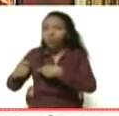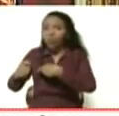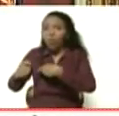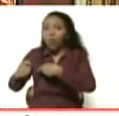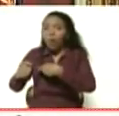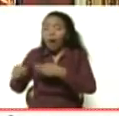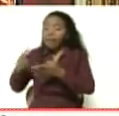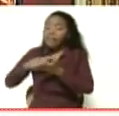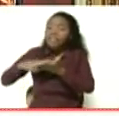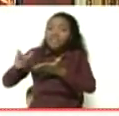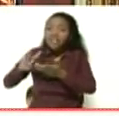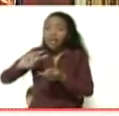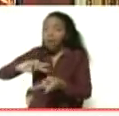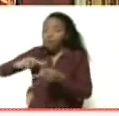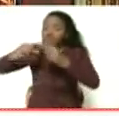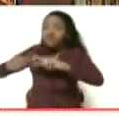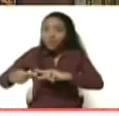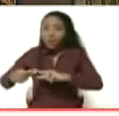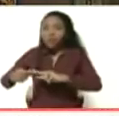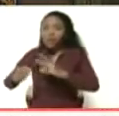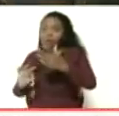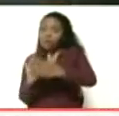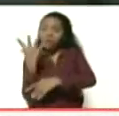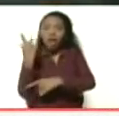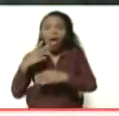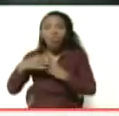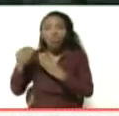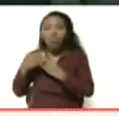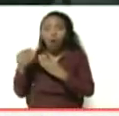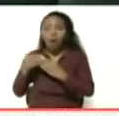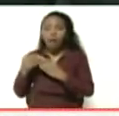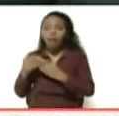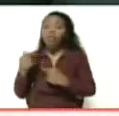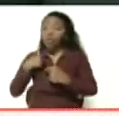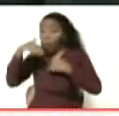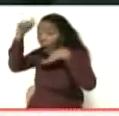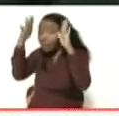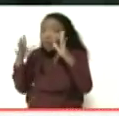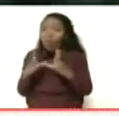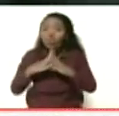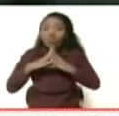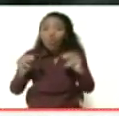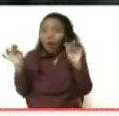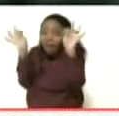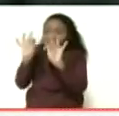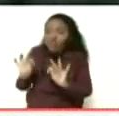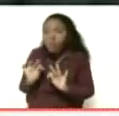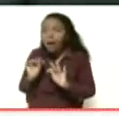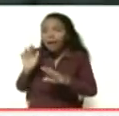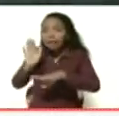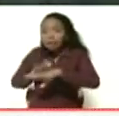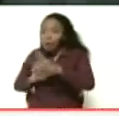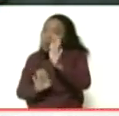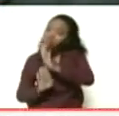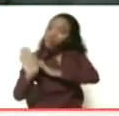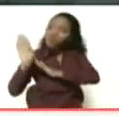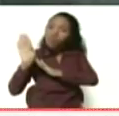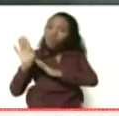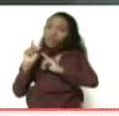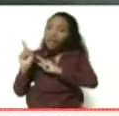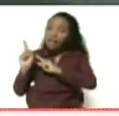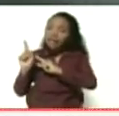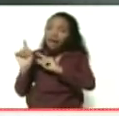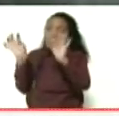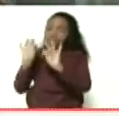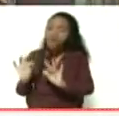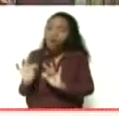divisas convertibles, fundamentalmente en dólares. Yo estoy atento a todos los fenómenos del surgimiento del